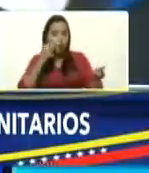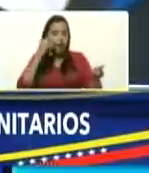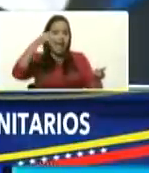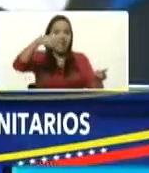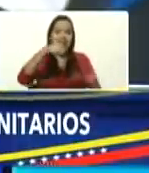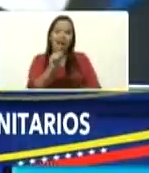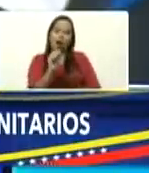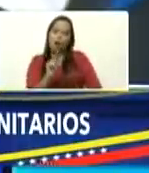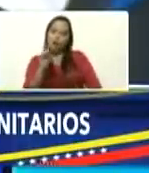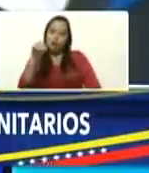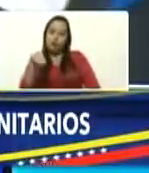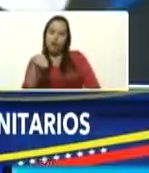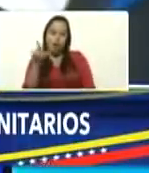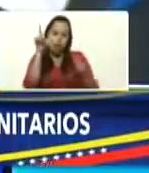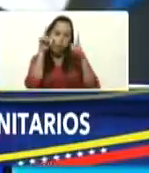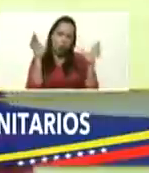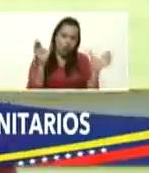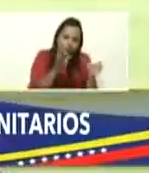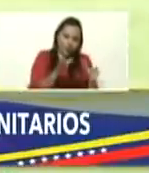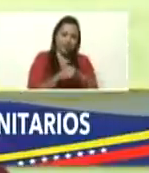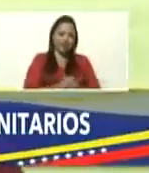torito.